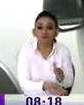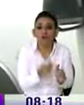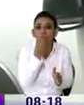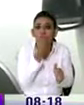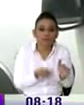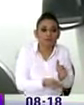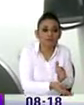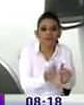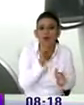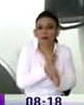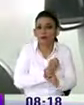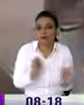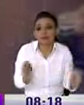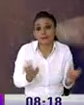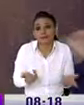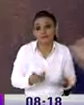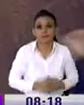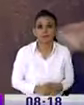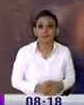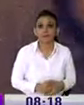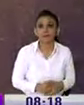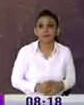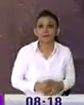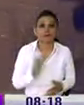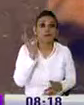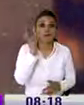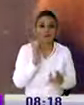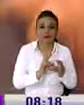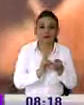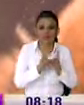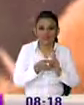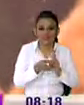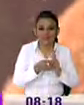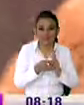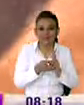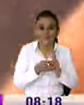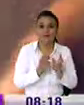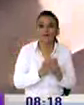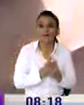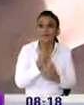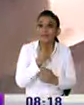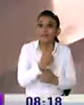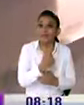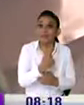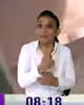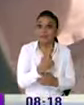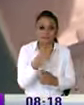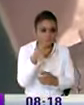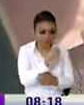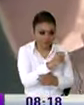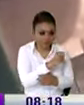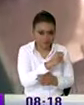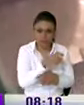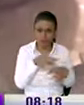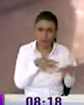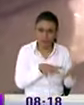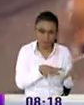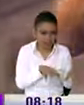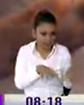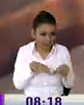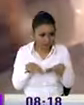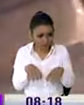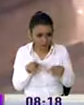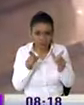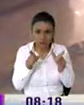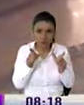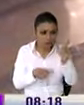comidita y un poco de agua nada más. Una de las vecinas que prefirió guardar su identidad asegura que desde que se dio cuenta que las mascotas no tienen alguien que se